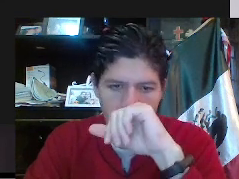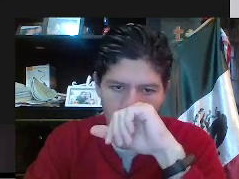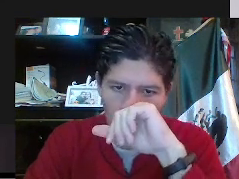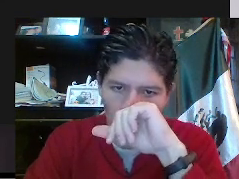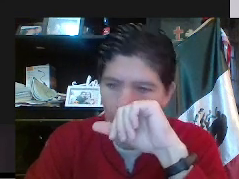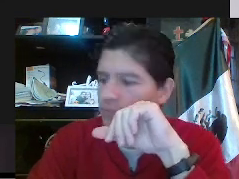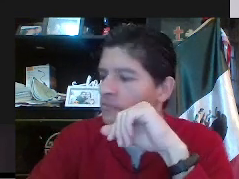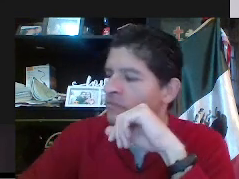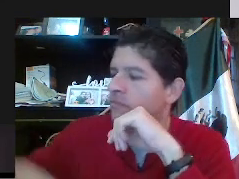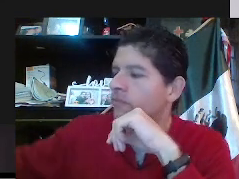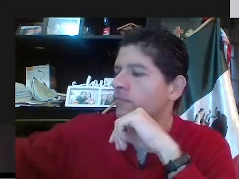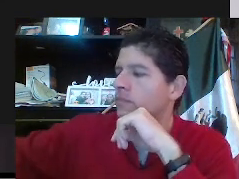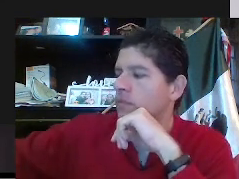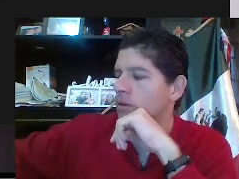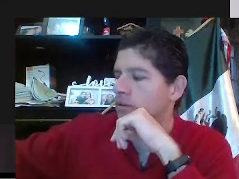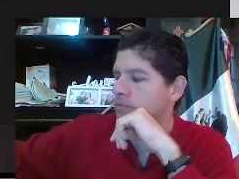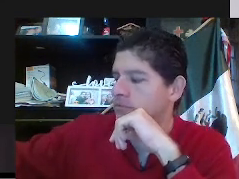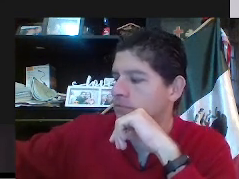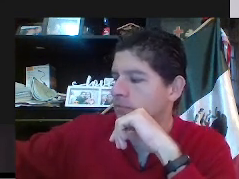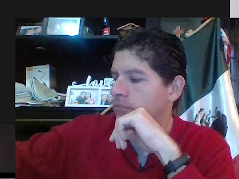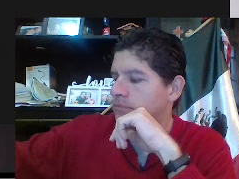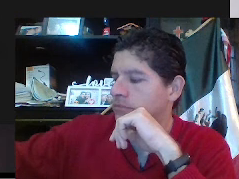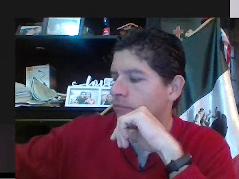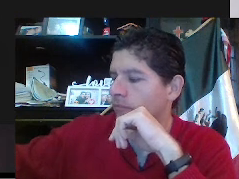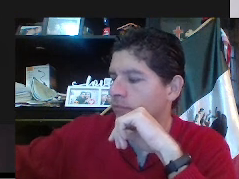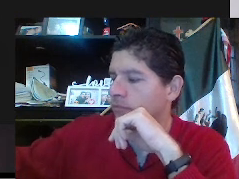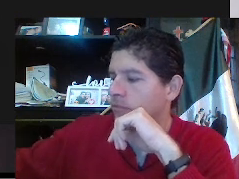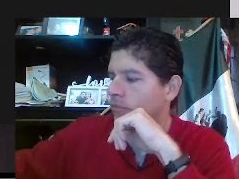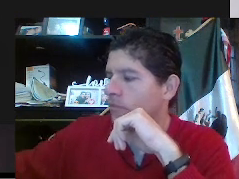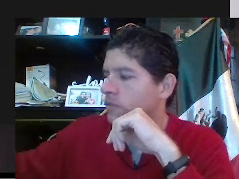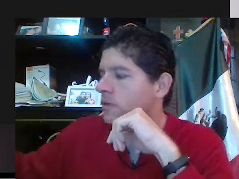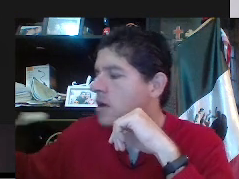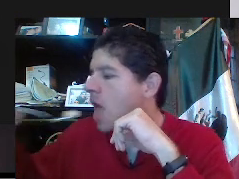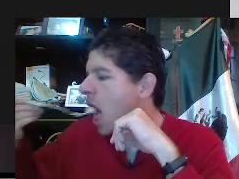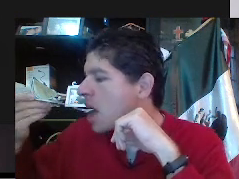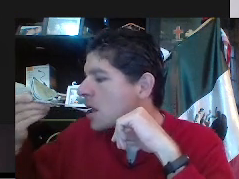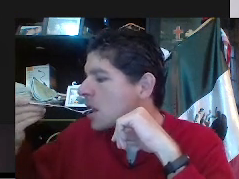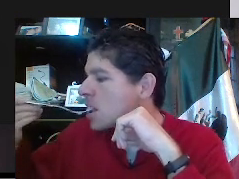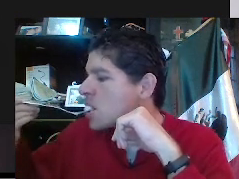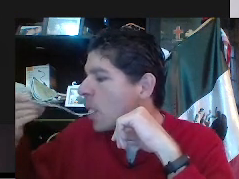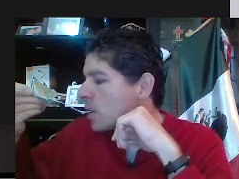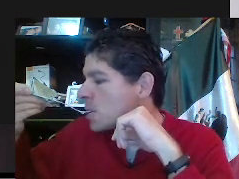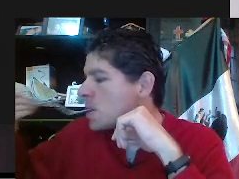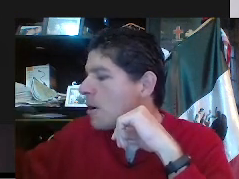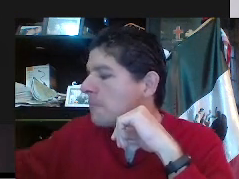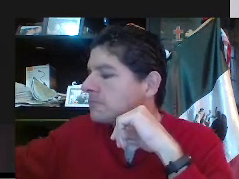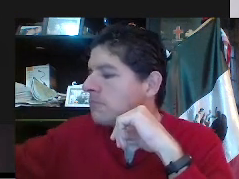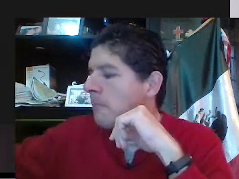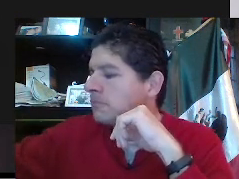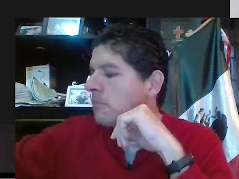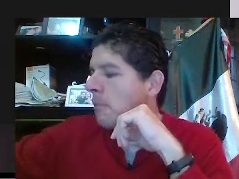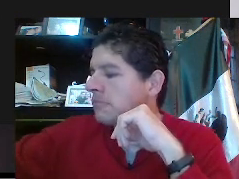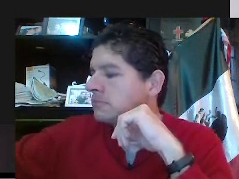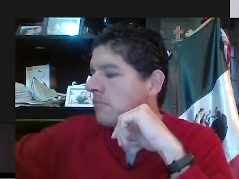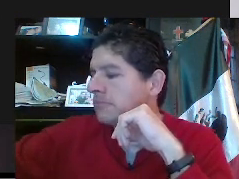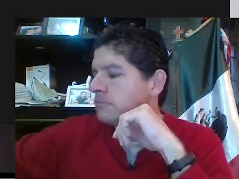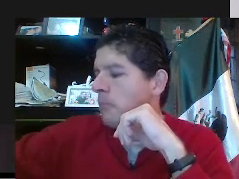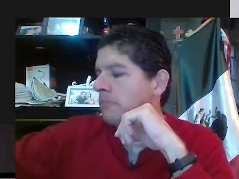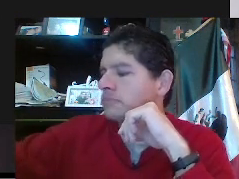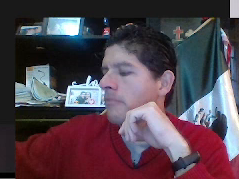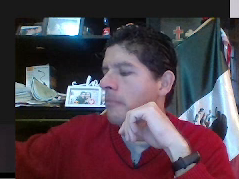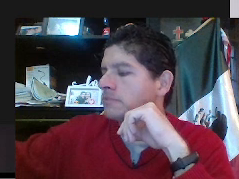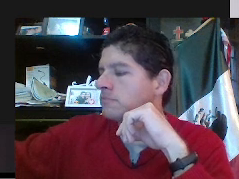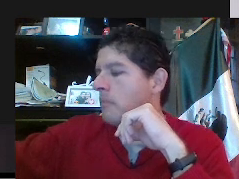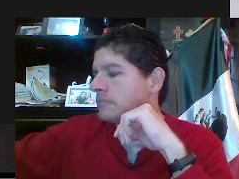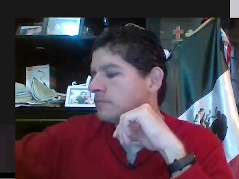La CFE está impedida para contratar su propia energía y se le obliga a comprarla a través de subastas a privados y extranjeros que